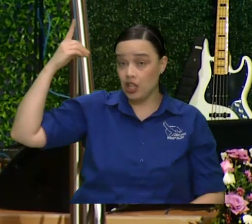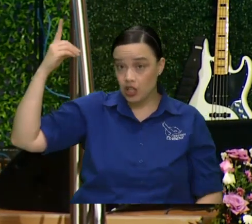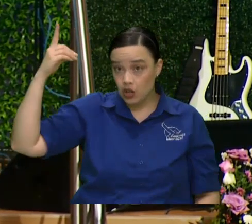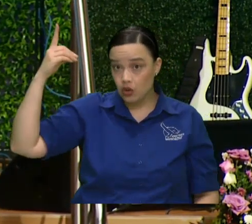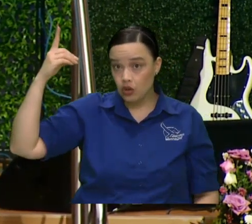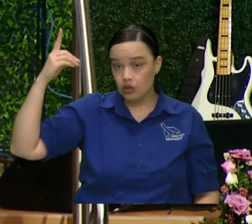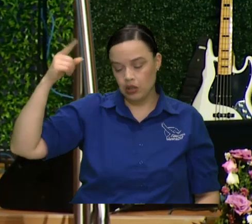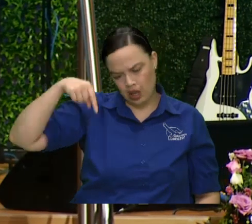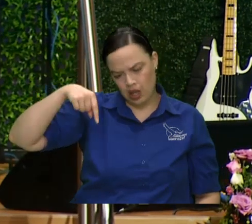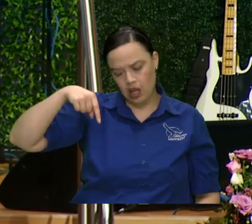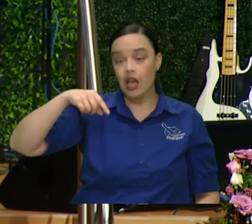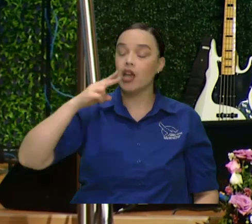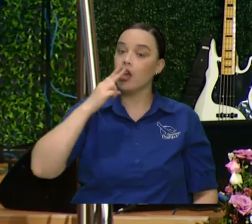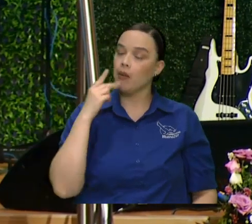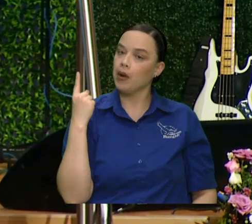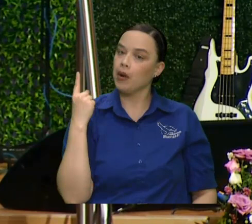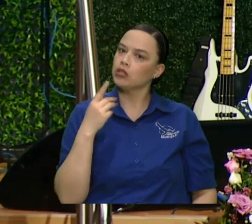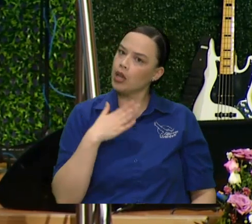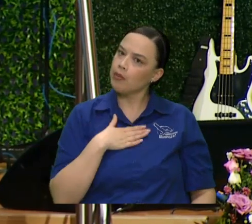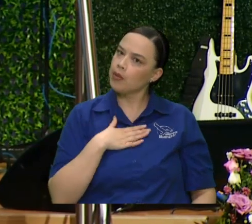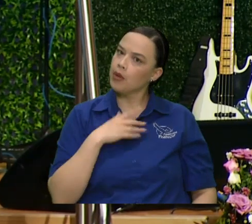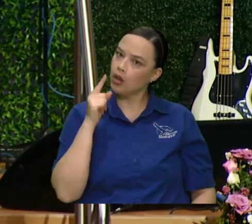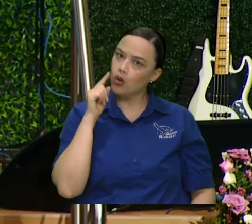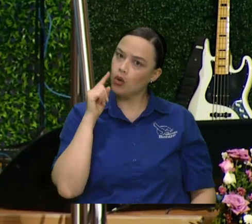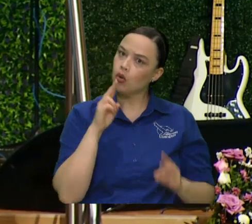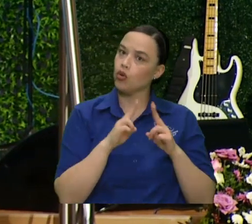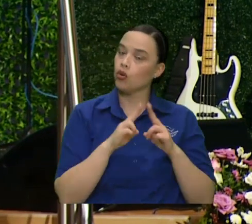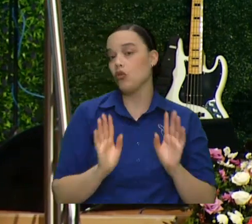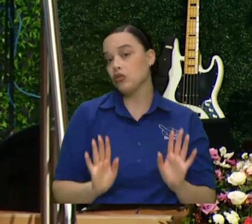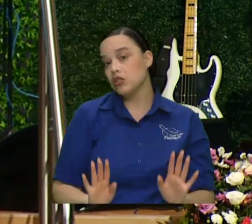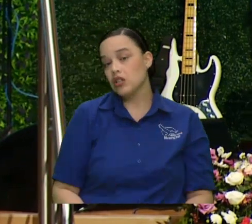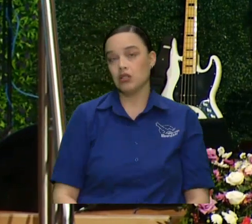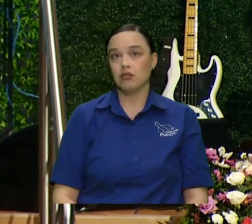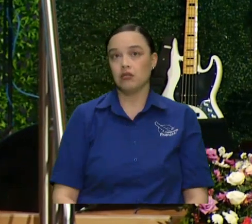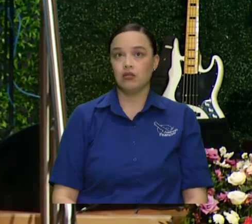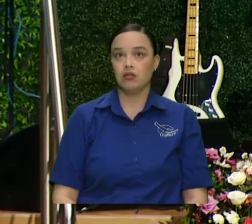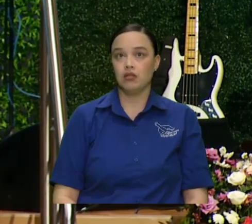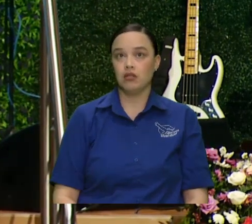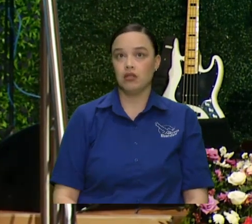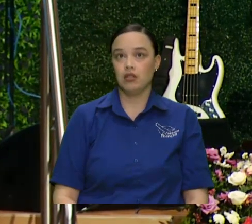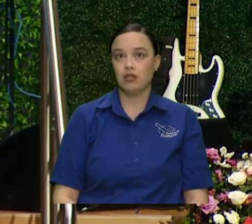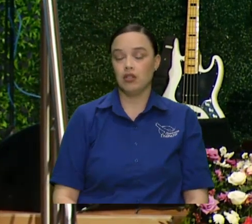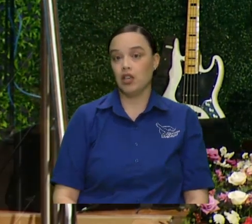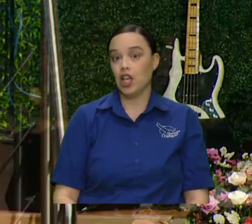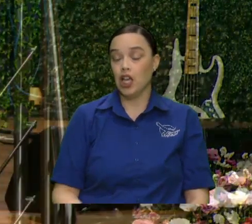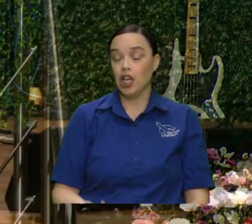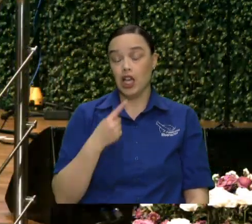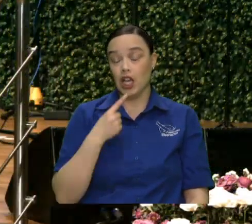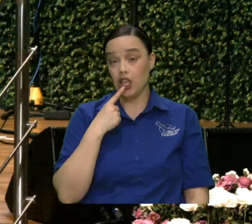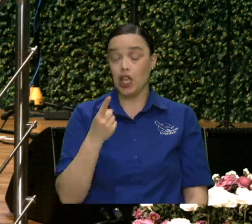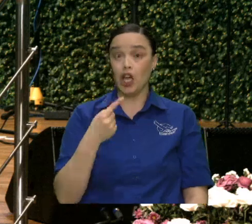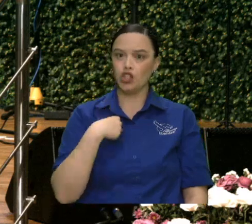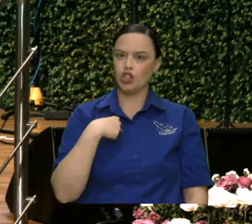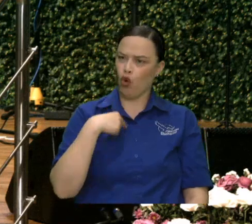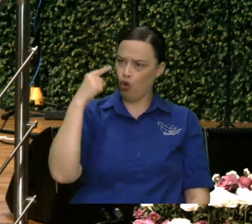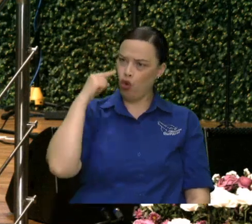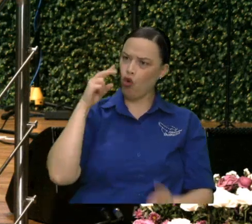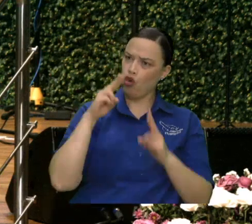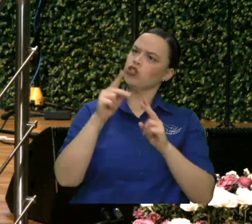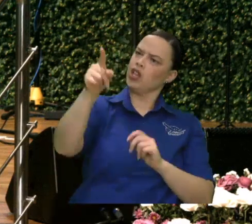aquí hay hermanos que me conocen y le pido a dios que eso no sea una carga para ellos decir 3 yo no conocí a este pero así es